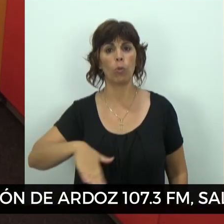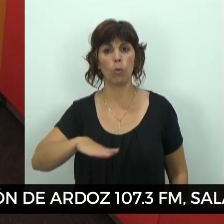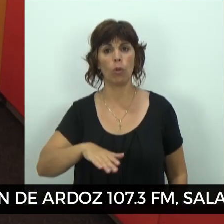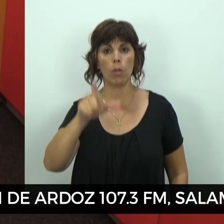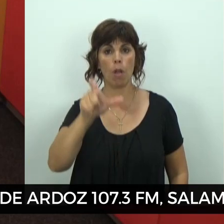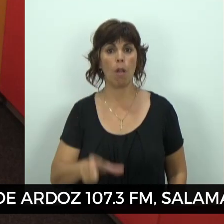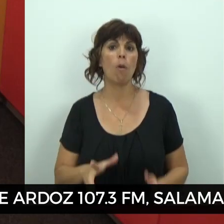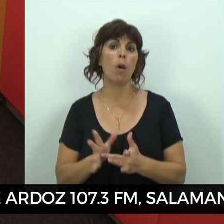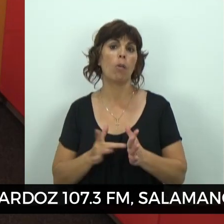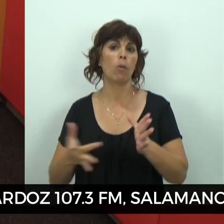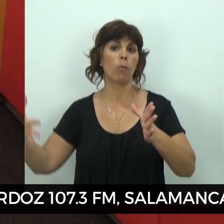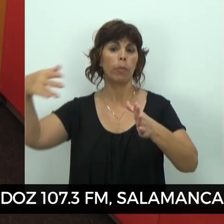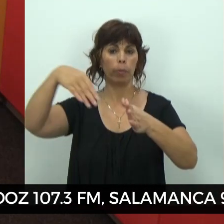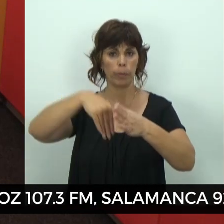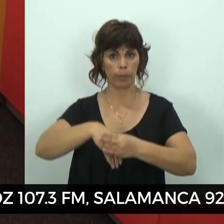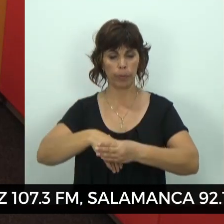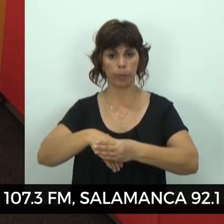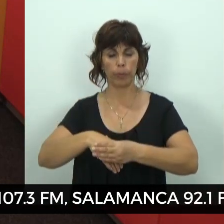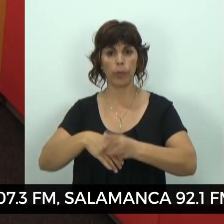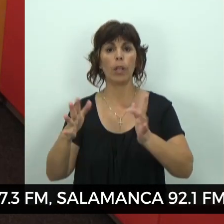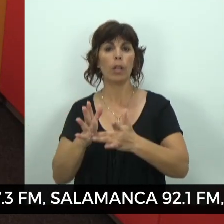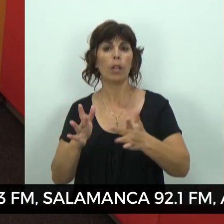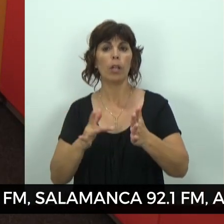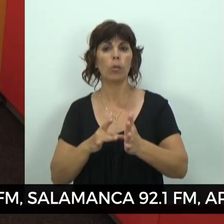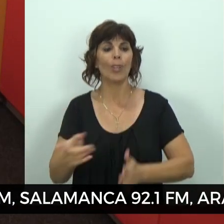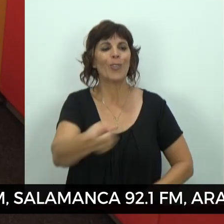Jesucristo. Ese amor que Él nos tiene.